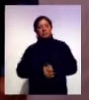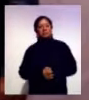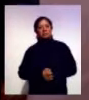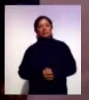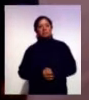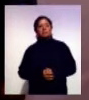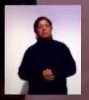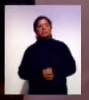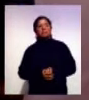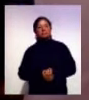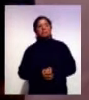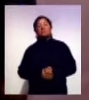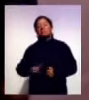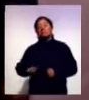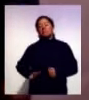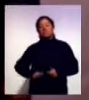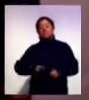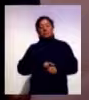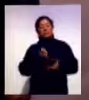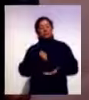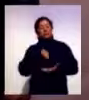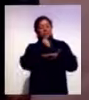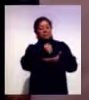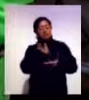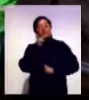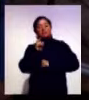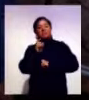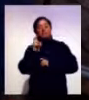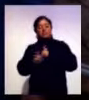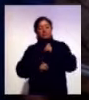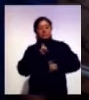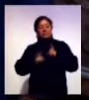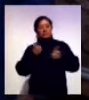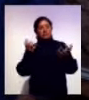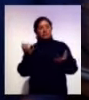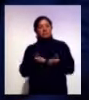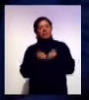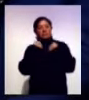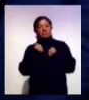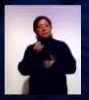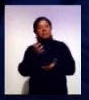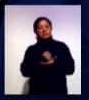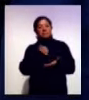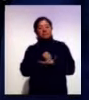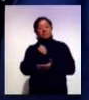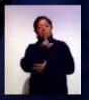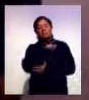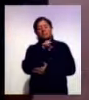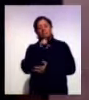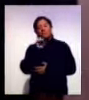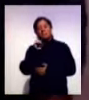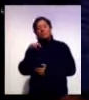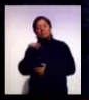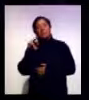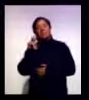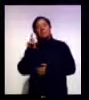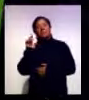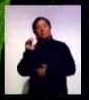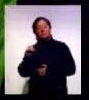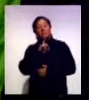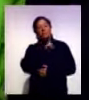El gobernador Marco Mena entregó el Premio Estatal del Deporte 2019 al atleta paralímpico Leonardo de Jesús Pérez Juárez, al